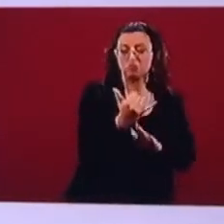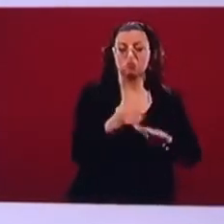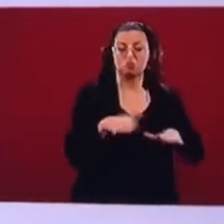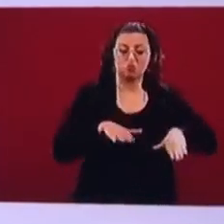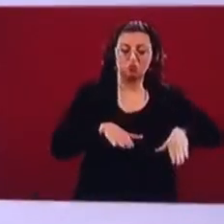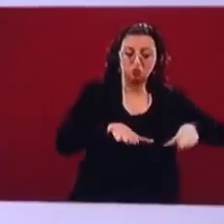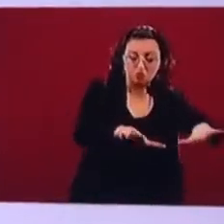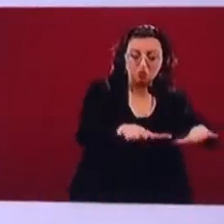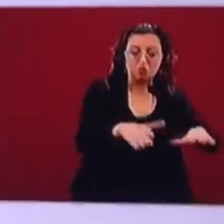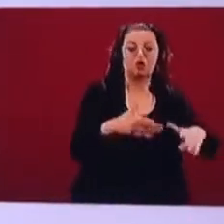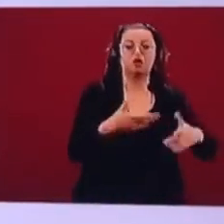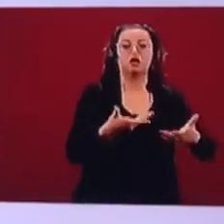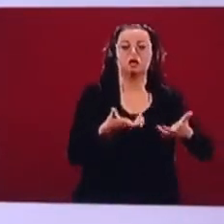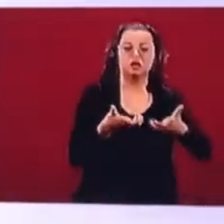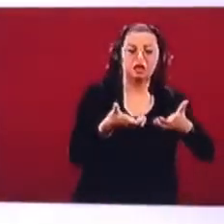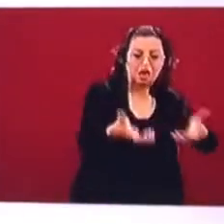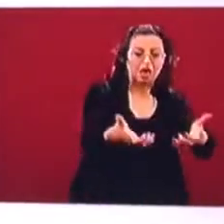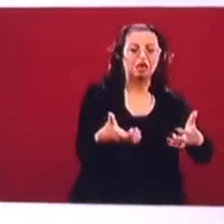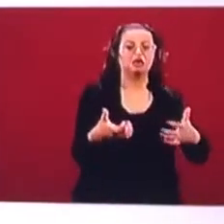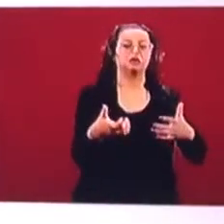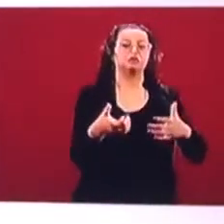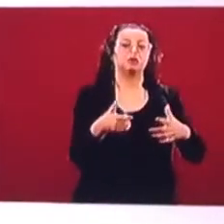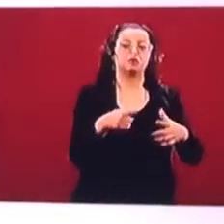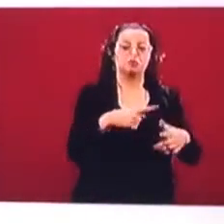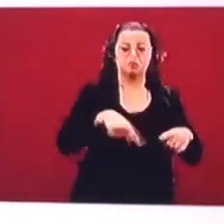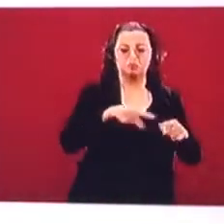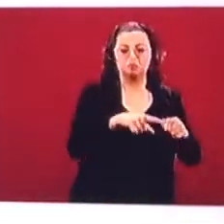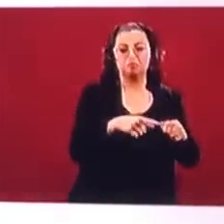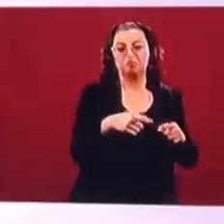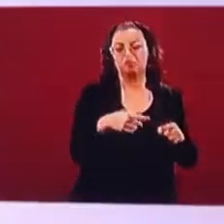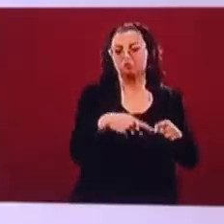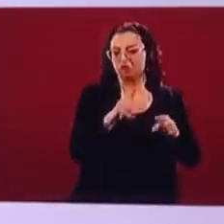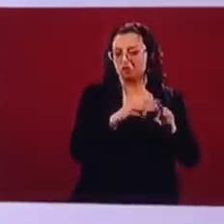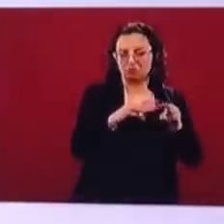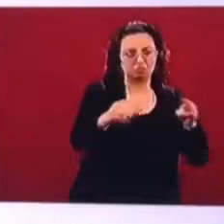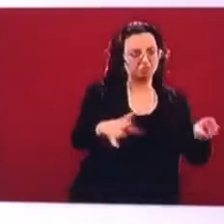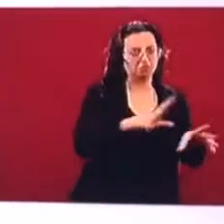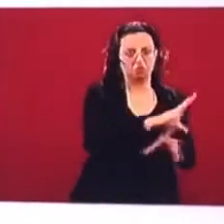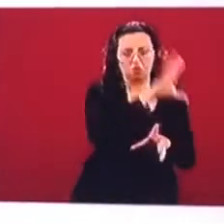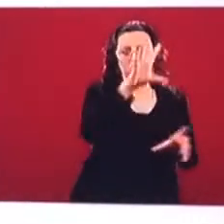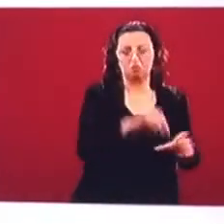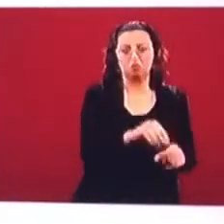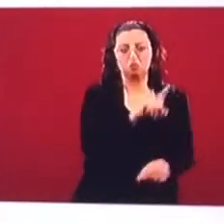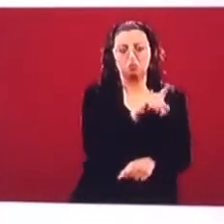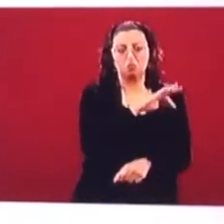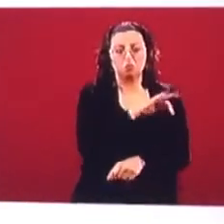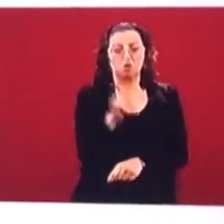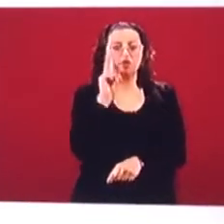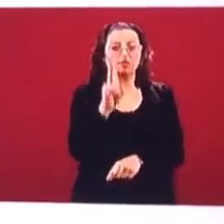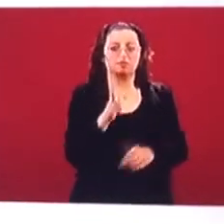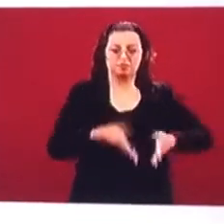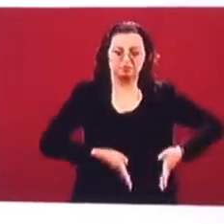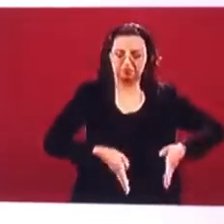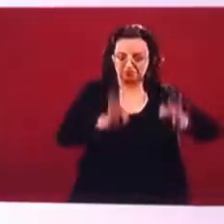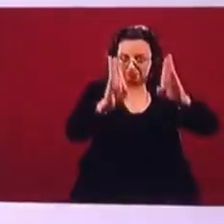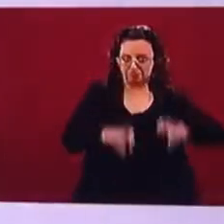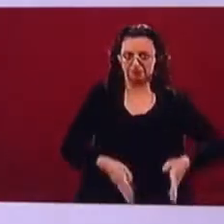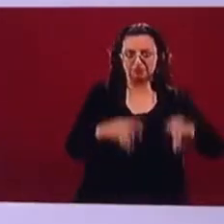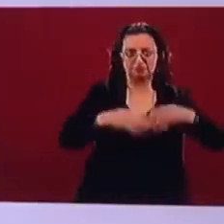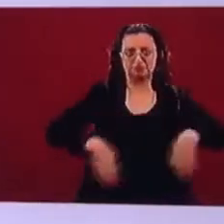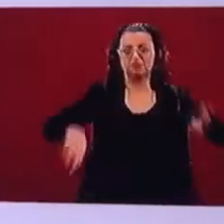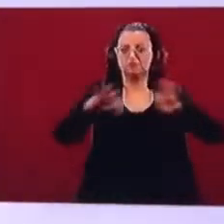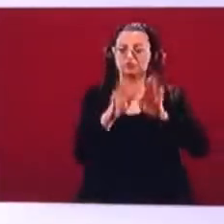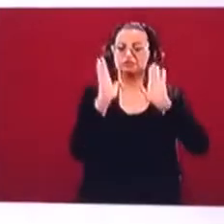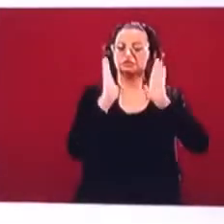tardías. Hay que decirlo con toda crudeza. A ella y a muchos opositores que están en medios de